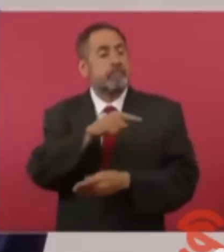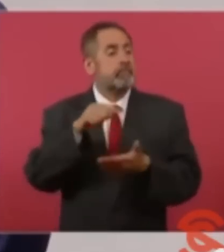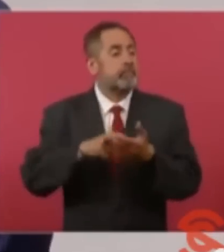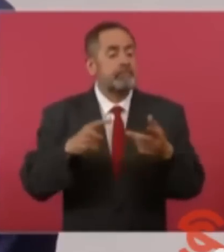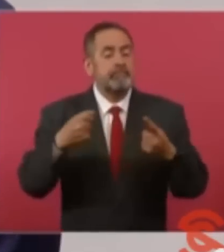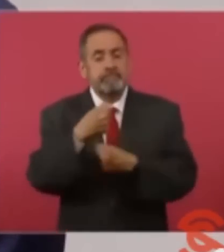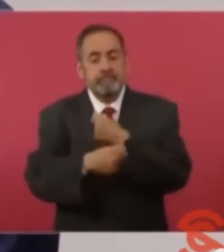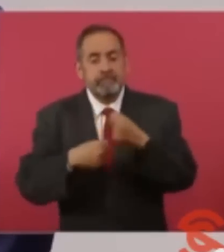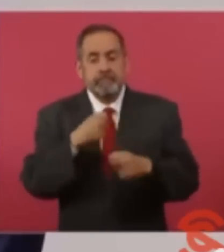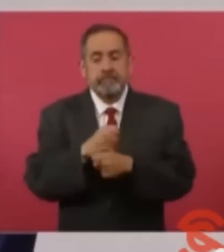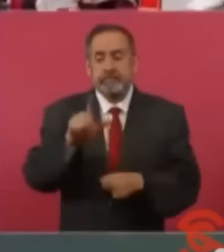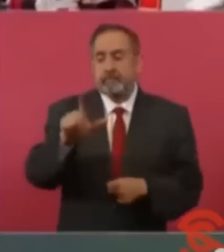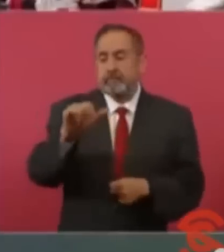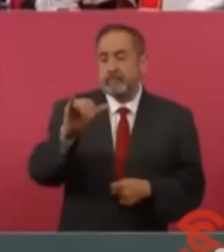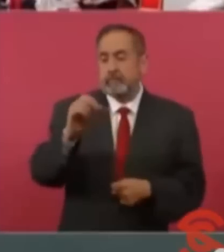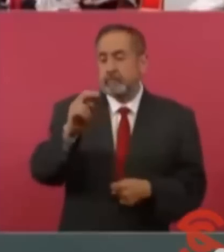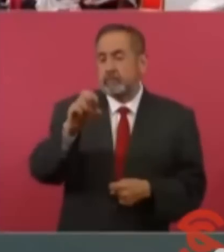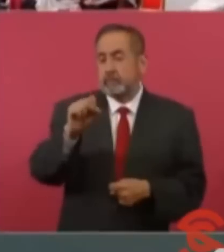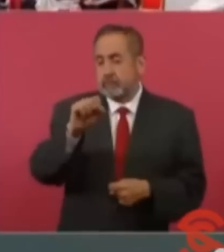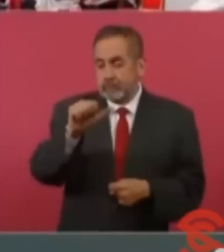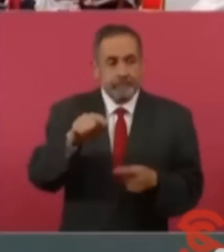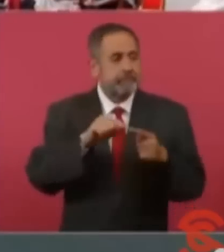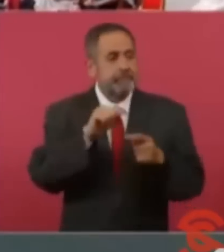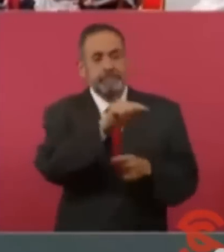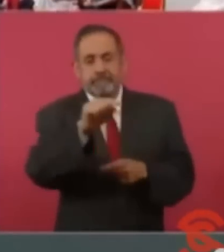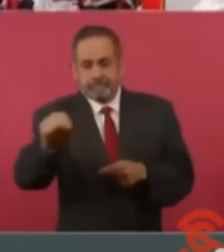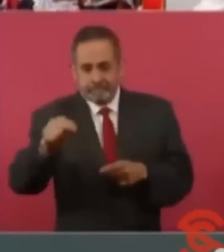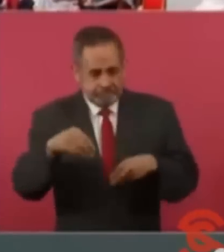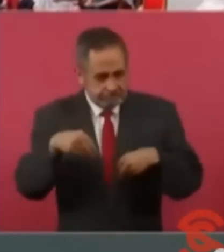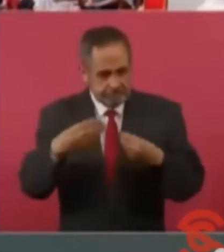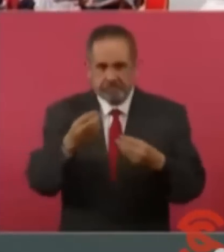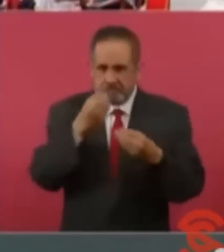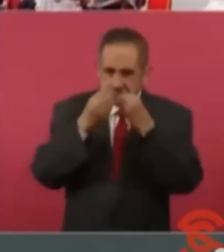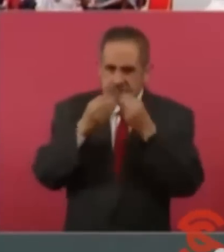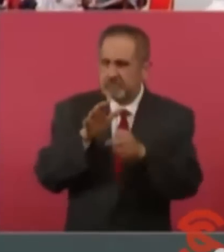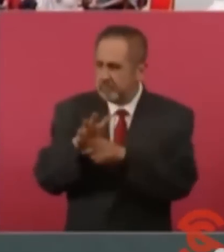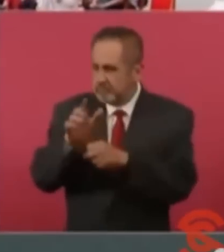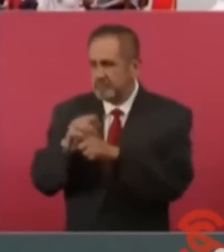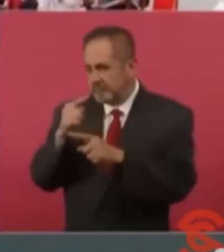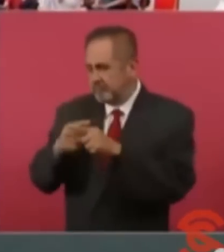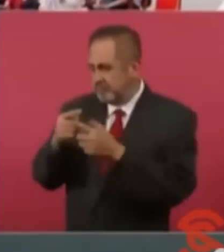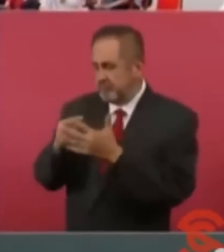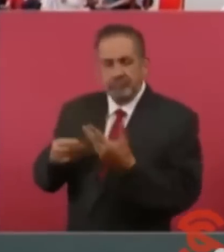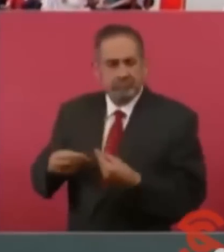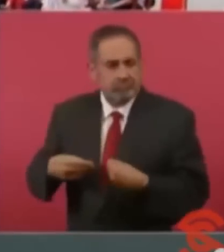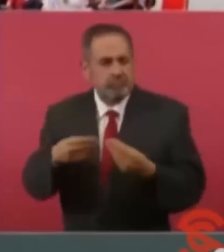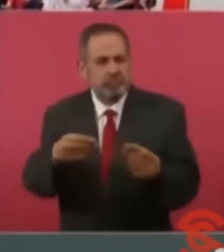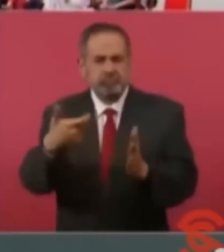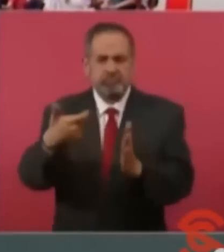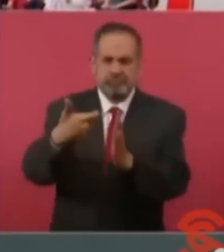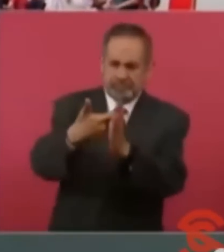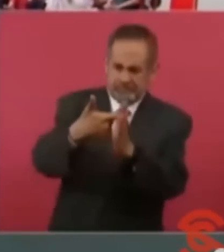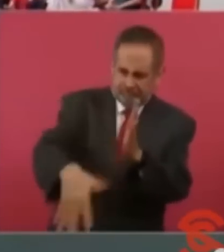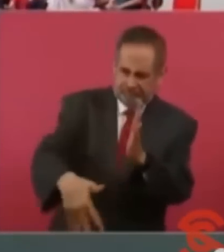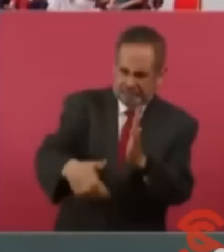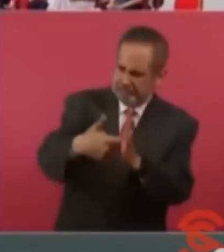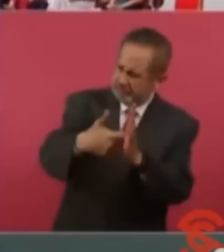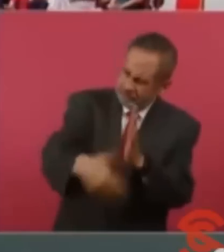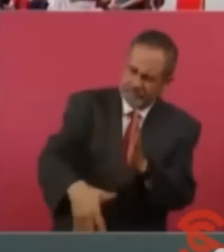Liconsa y lecherías de Liconsa alimentos y mercancías a precios bajos